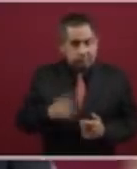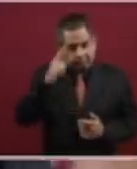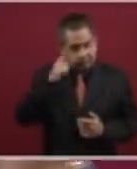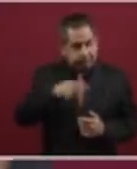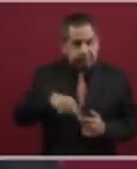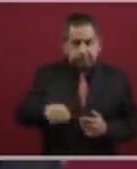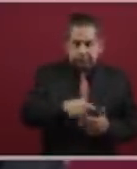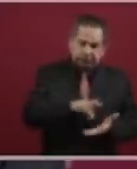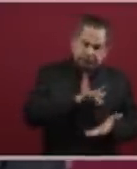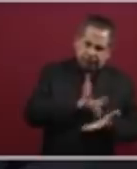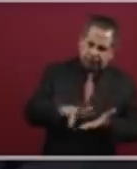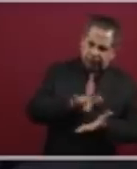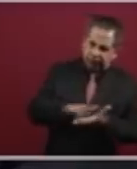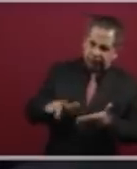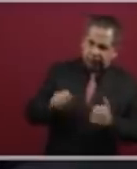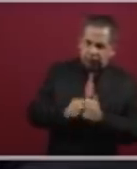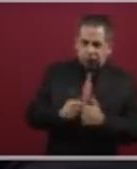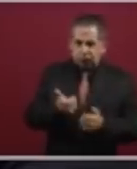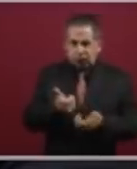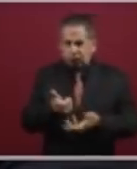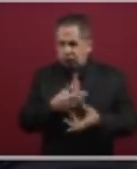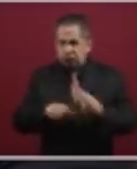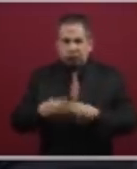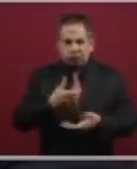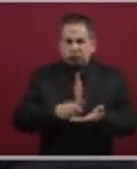apoye el financiamiento